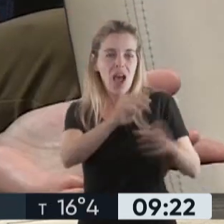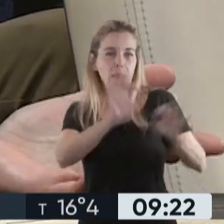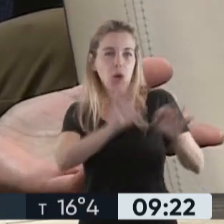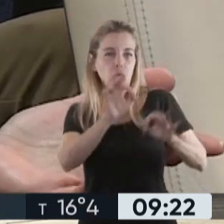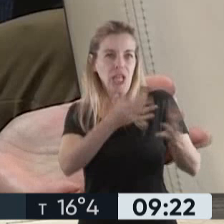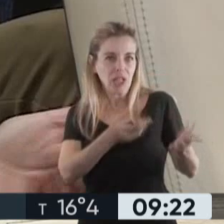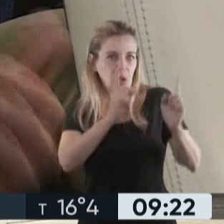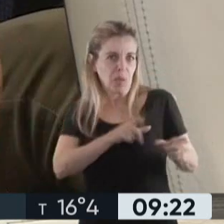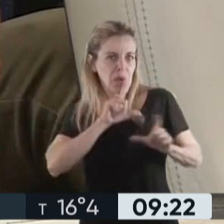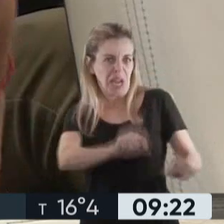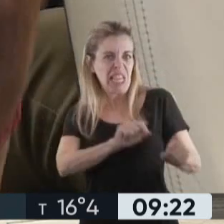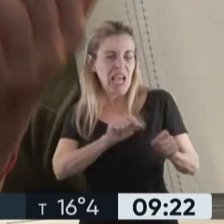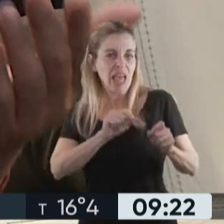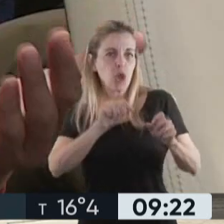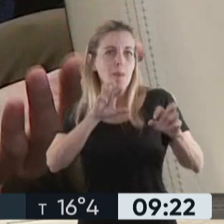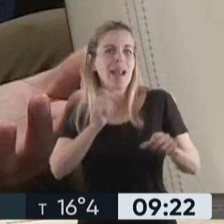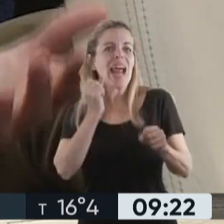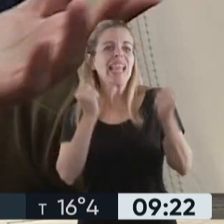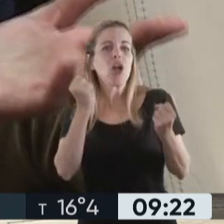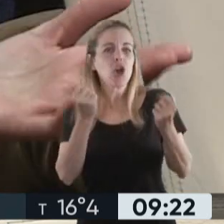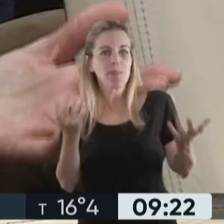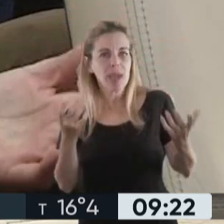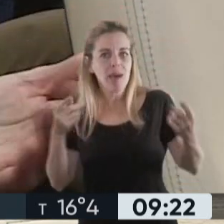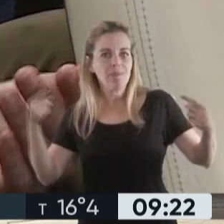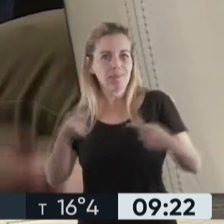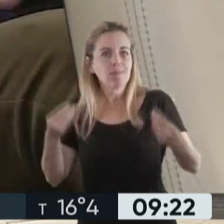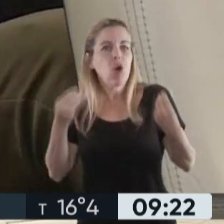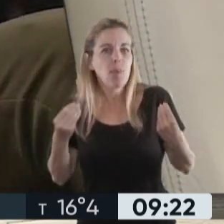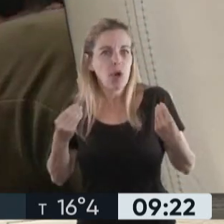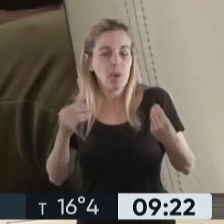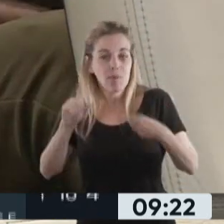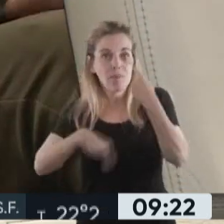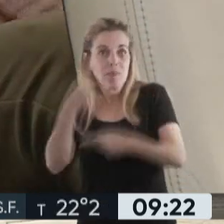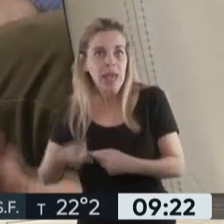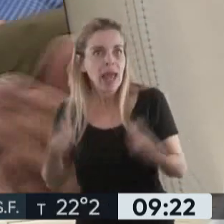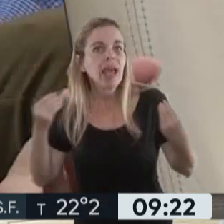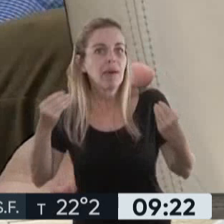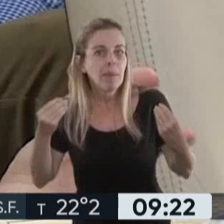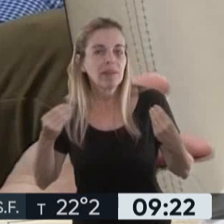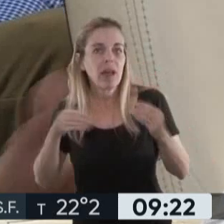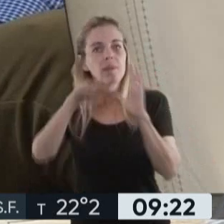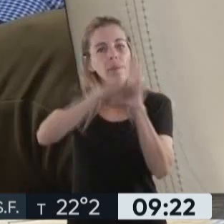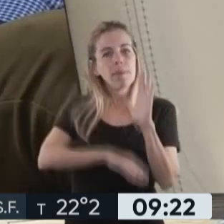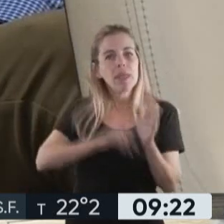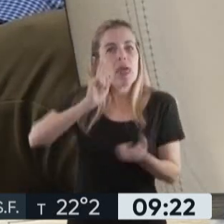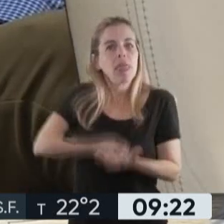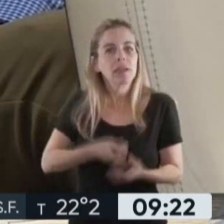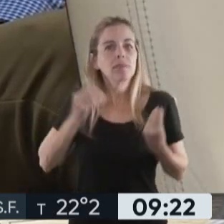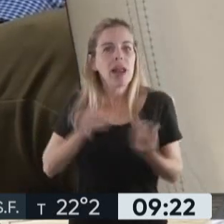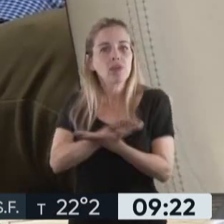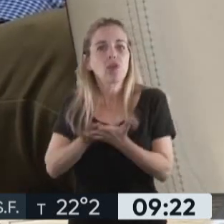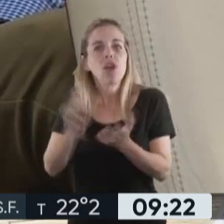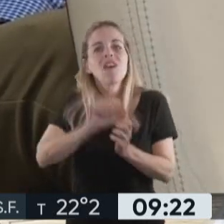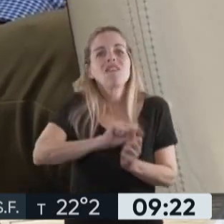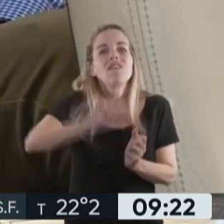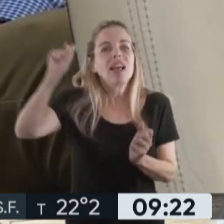criticando el programa económico? En ese marco, entre las medidas a tomar en esta guerra contra la inflación,